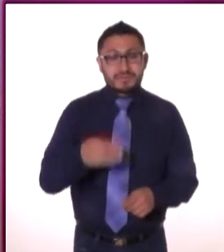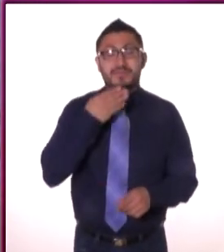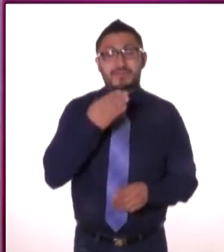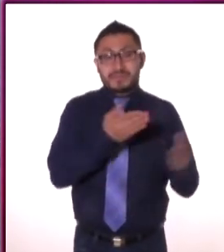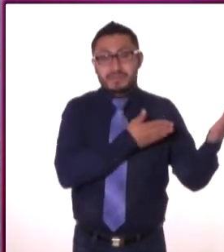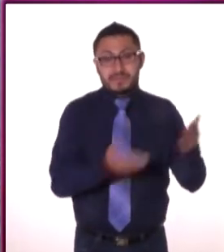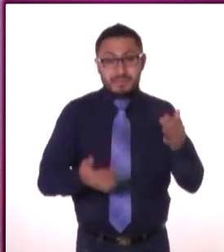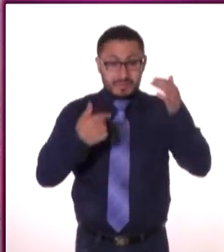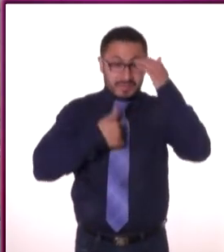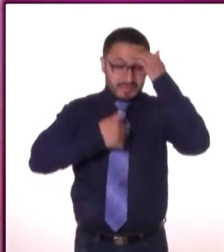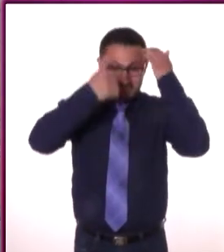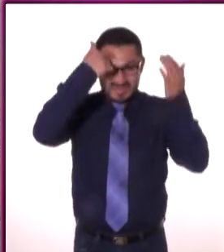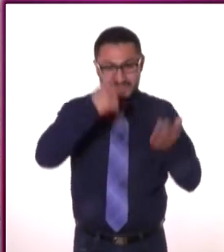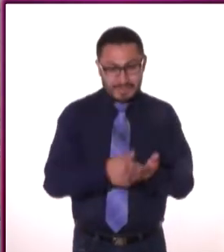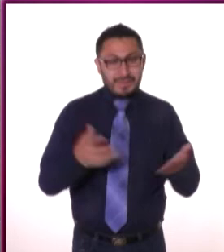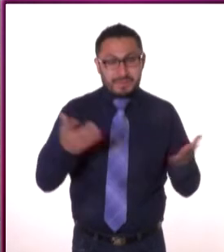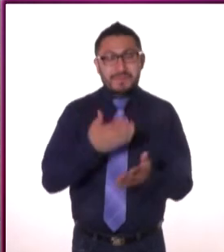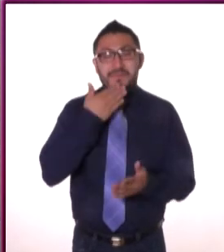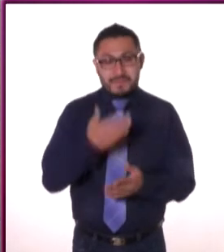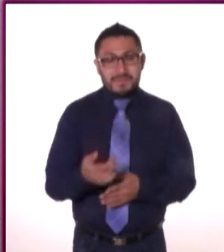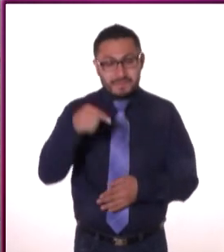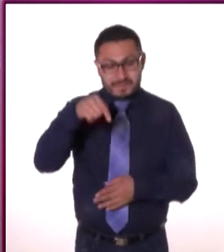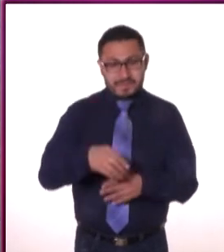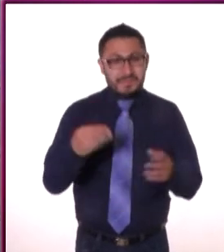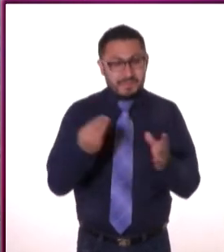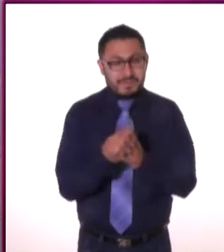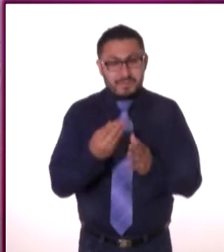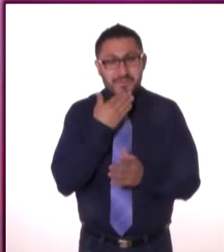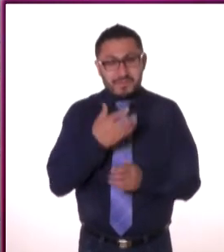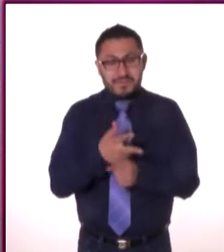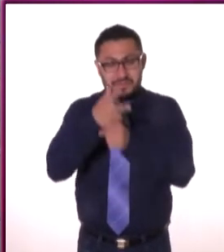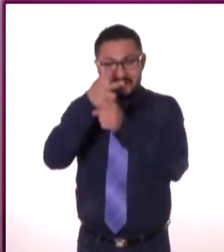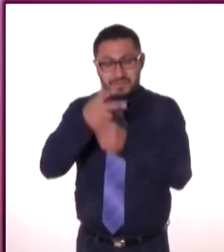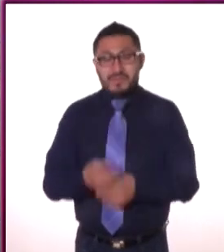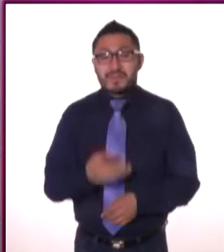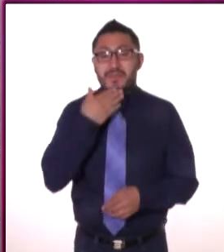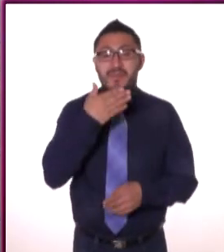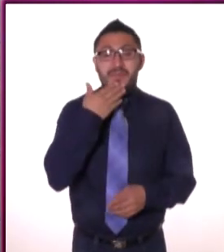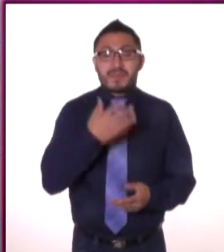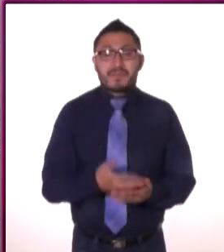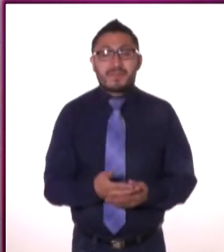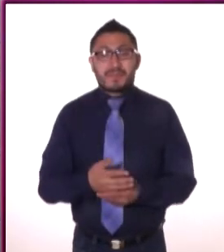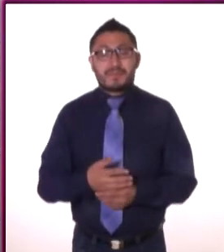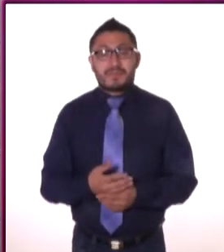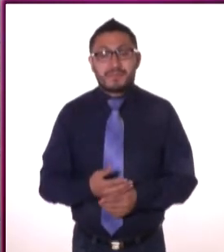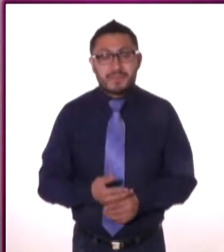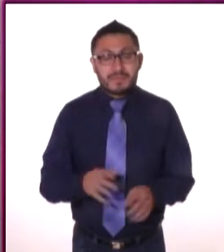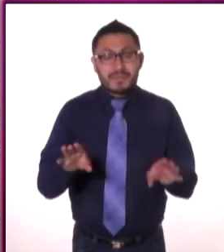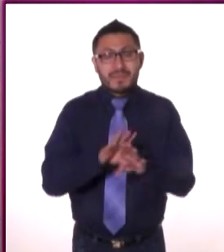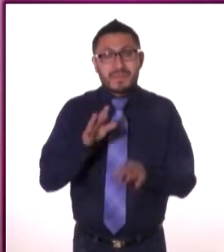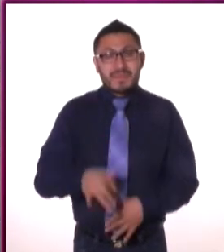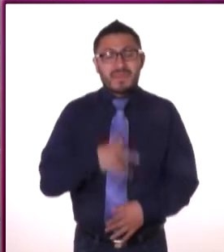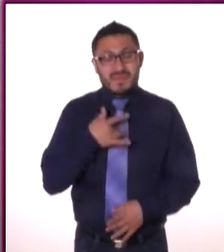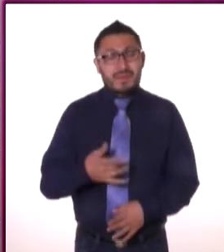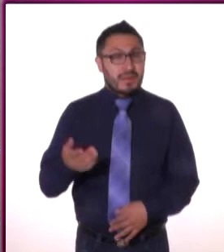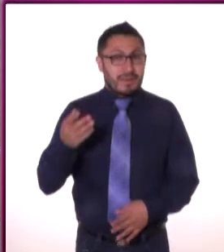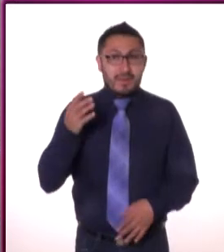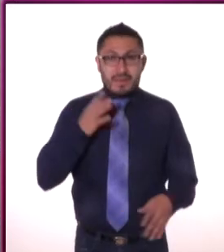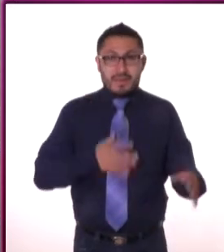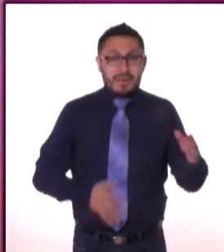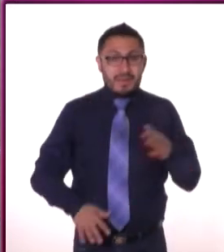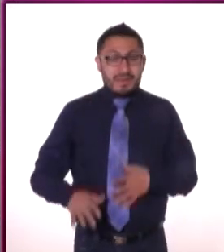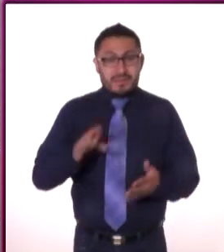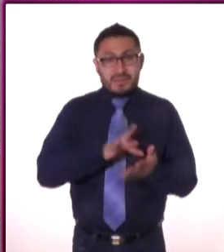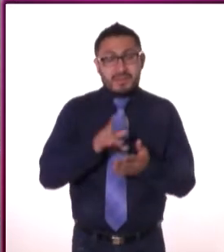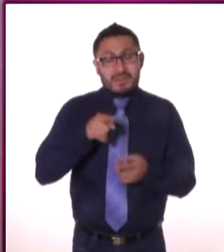amiga. Pero bueno, Oigan, qué bueno que llegaron. Ah. Yo creo que sí vamos a poder hacer las sesiones pendientes el Ay, día de hoy. perfecto. qué bueno, qué bueno. Oigan, ¿y cómo le hicieron? Ay,